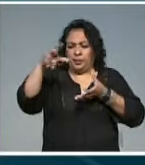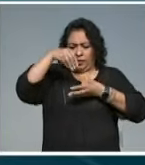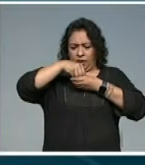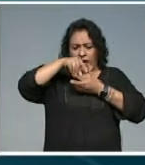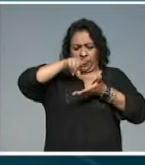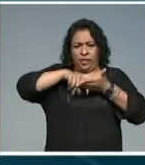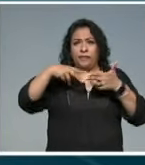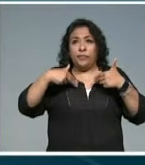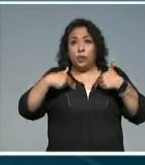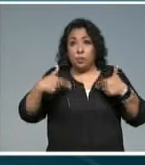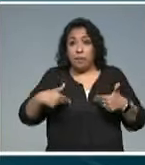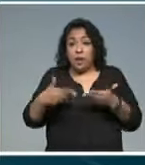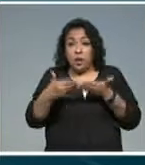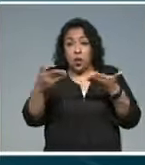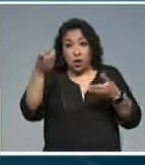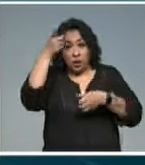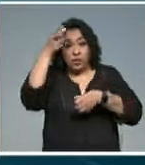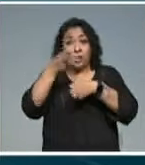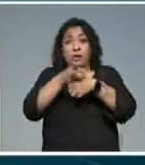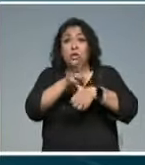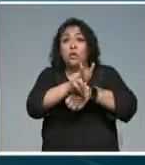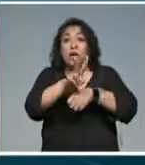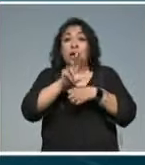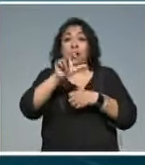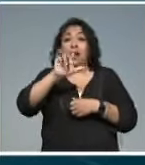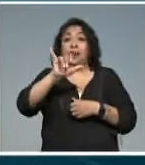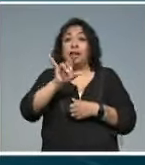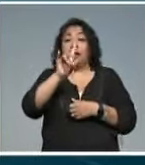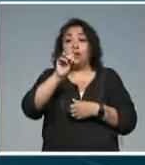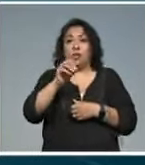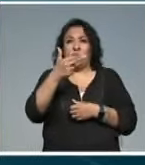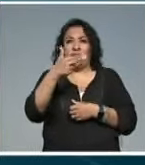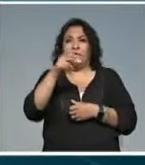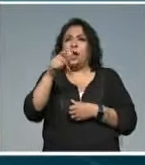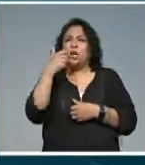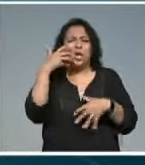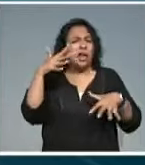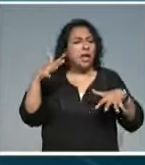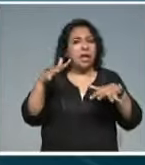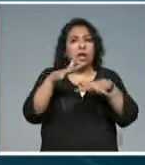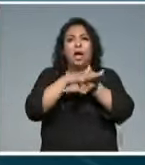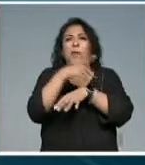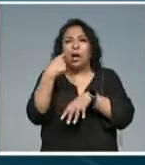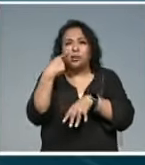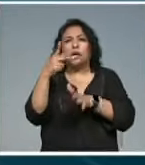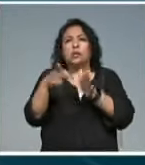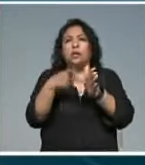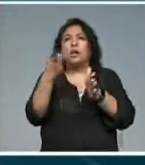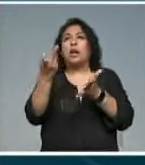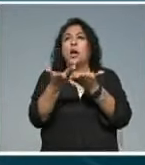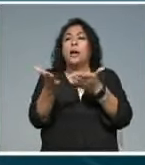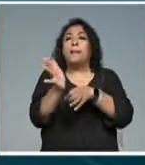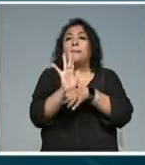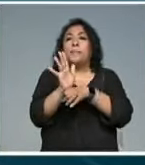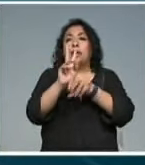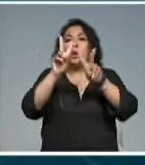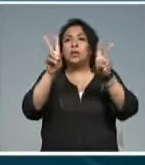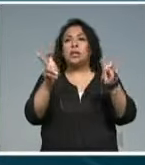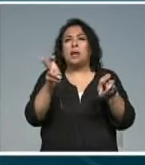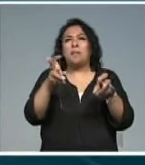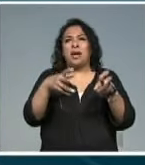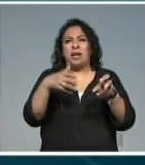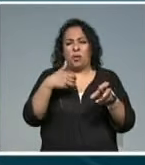cuerpo humano. Ahora el director venezolano Alejandro Hidalgo busca dar un giro a esta reiterada trama con la película El